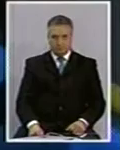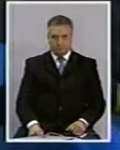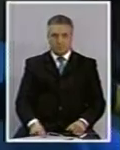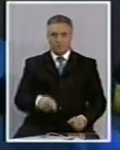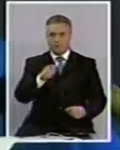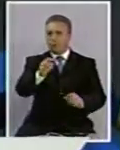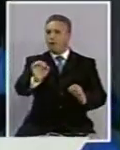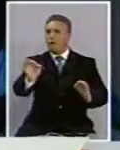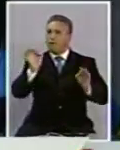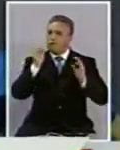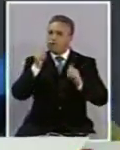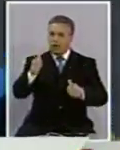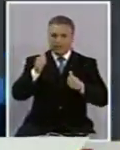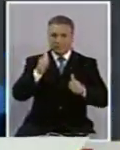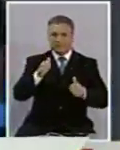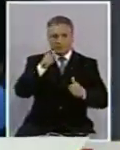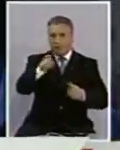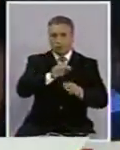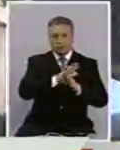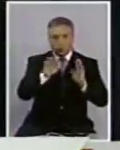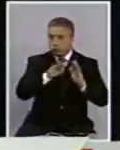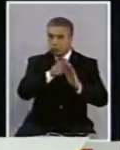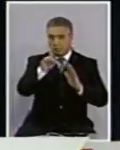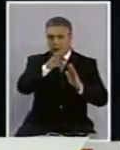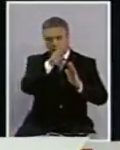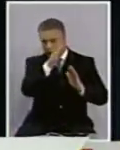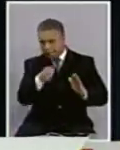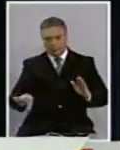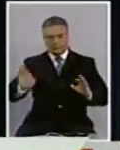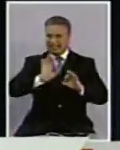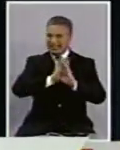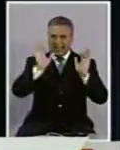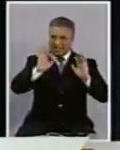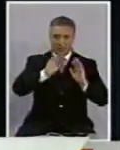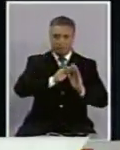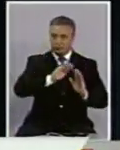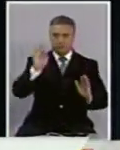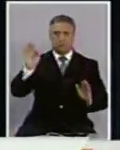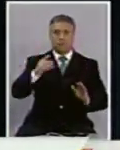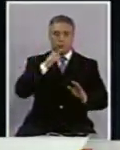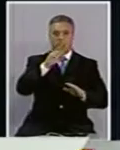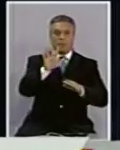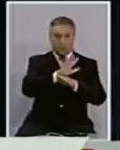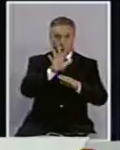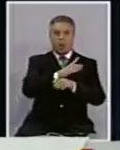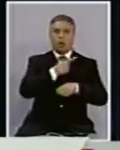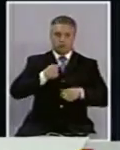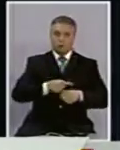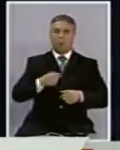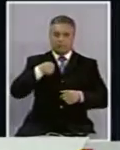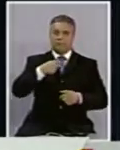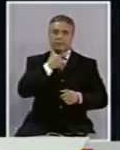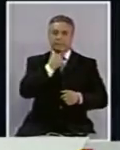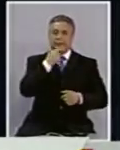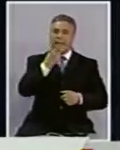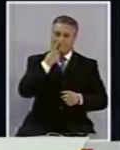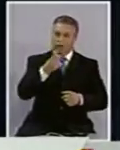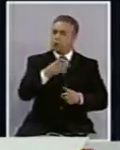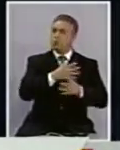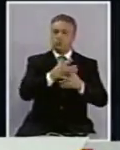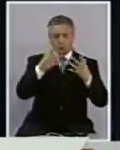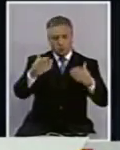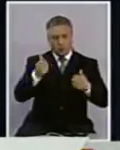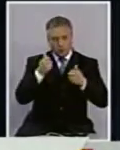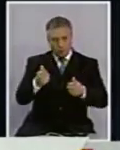Buenísima, sube y baja, no te guatea en ningún momento. Increíble, es la película de Superman que yo quería ver, de verdad. Es súper buena, o